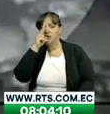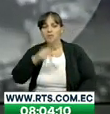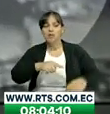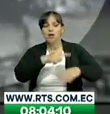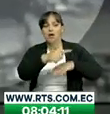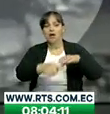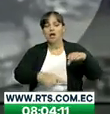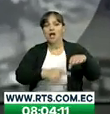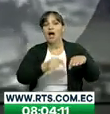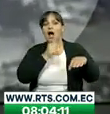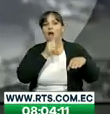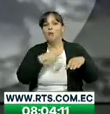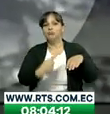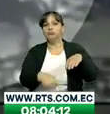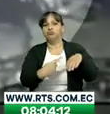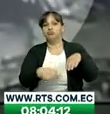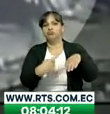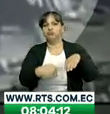minuto